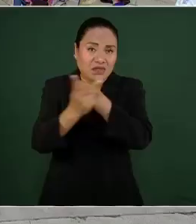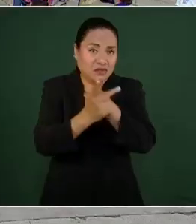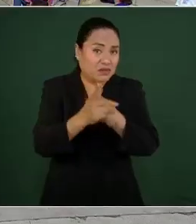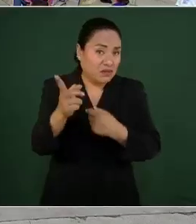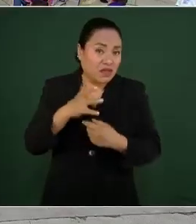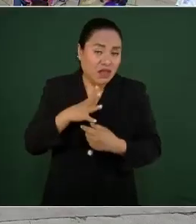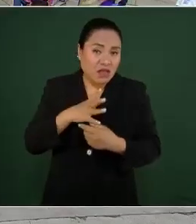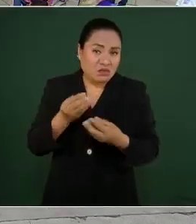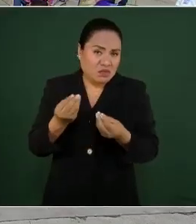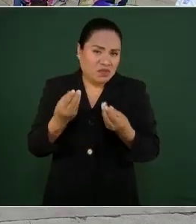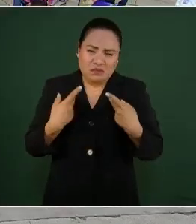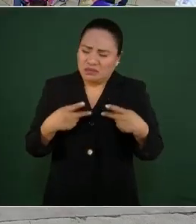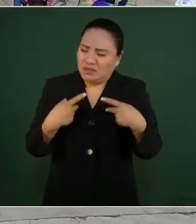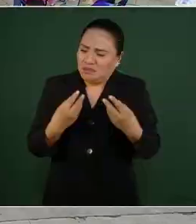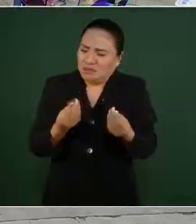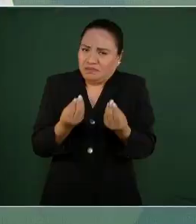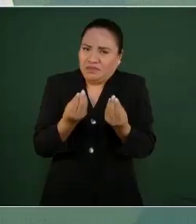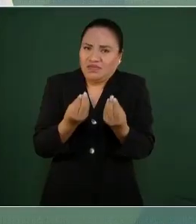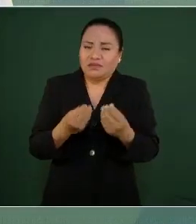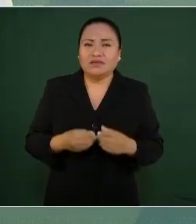Y son muchos